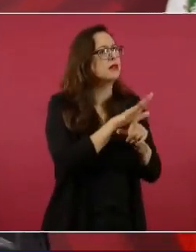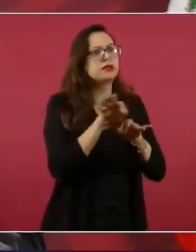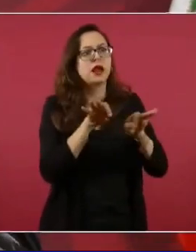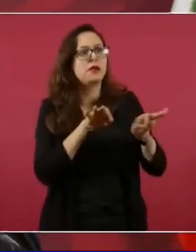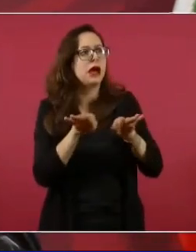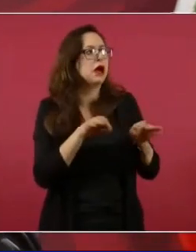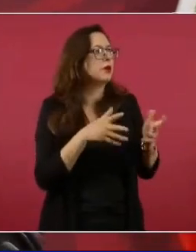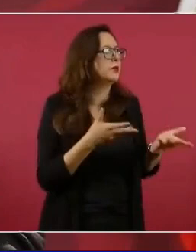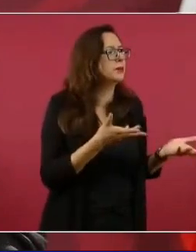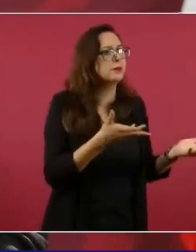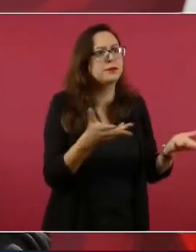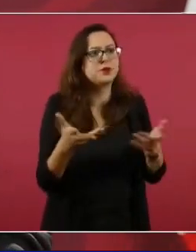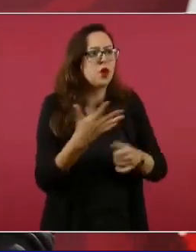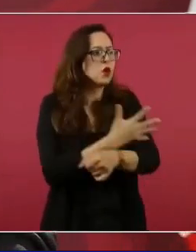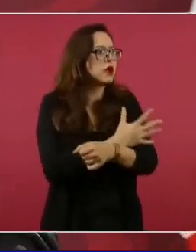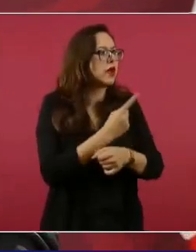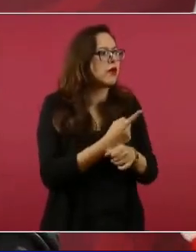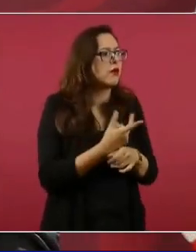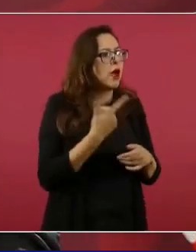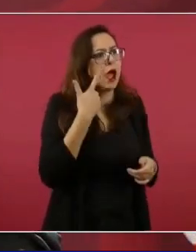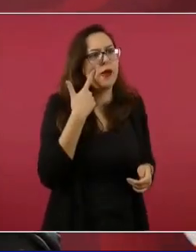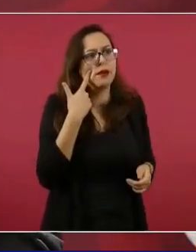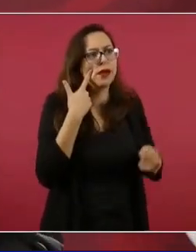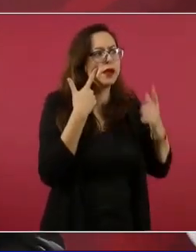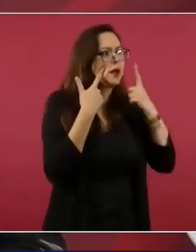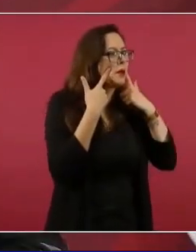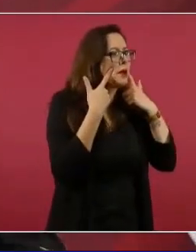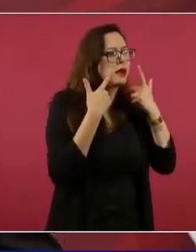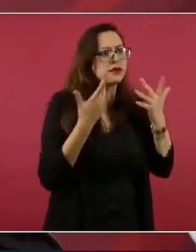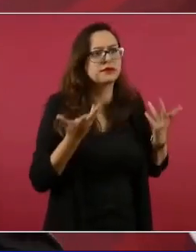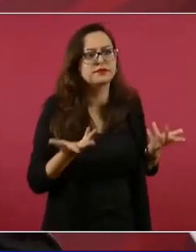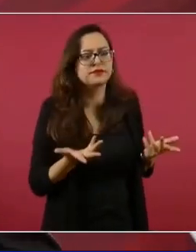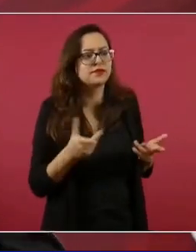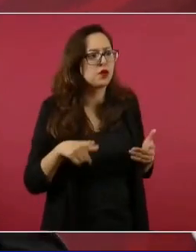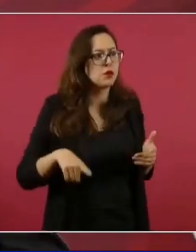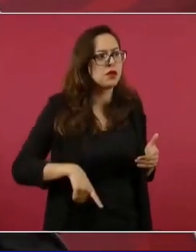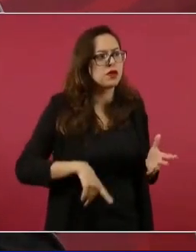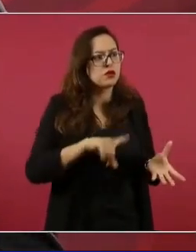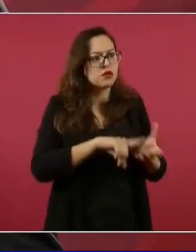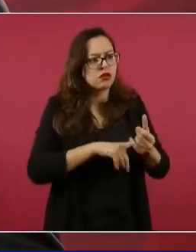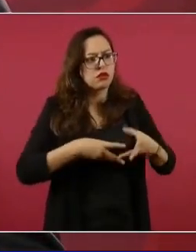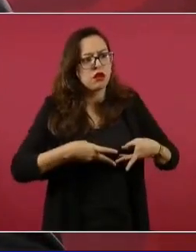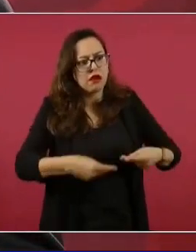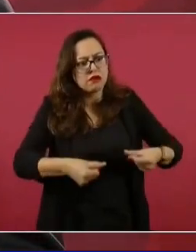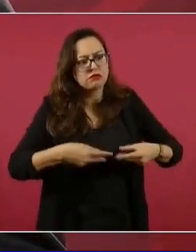de que va a haber honradez y que va a haber austeridad.